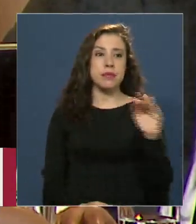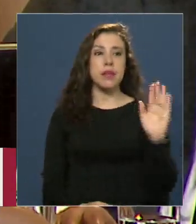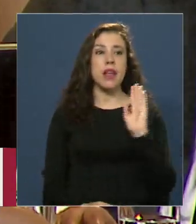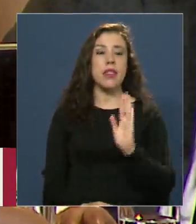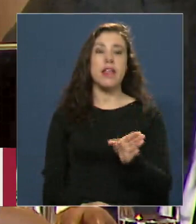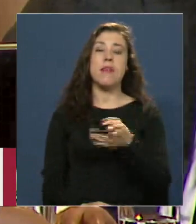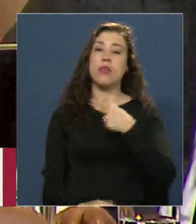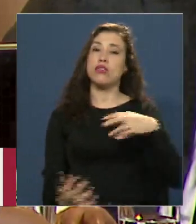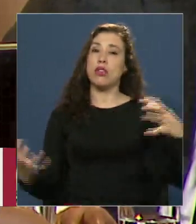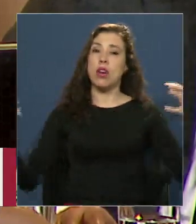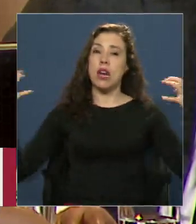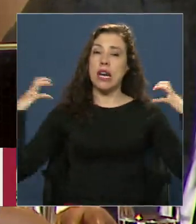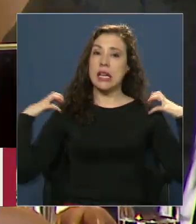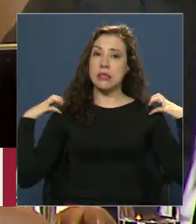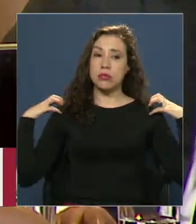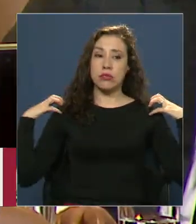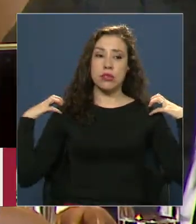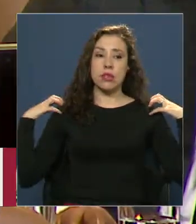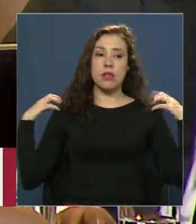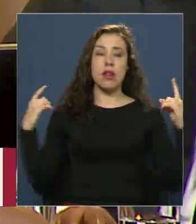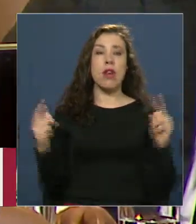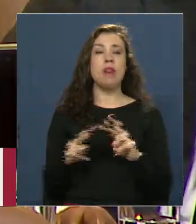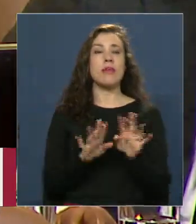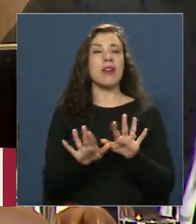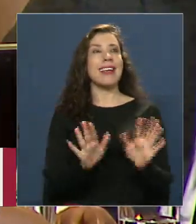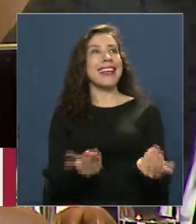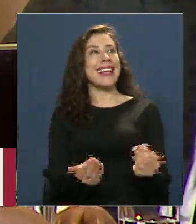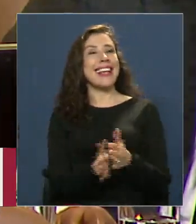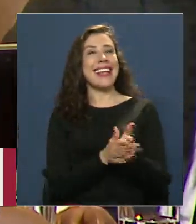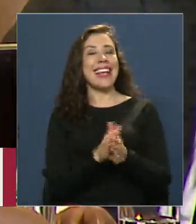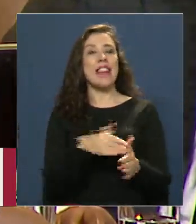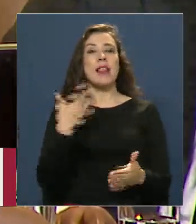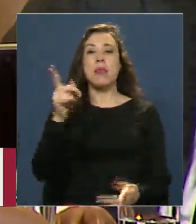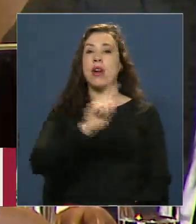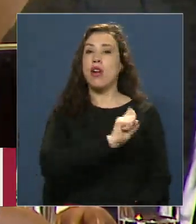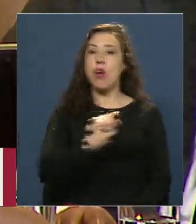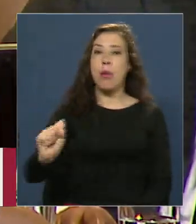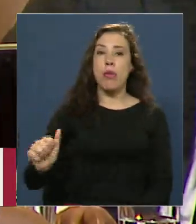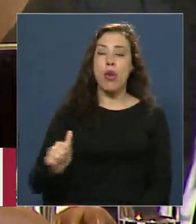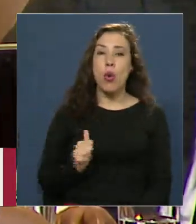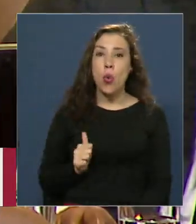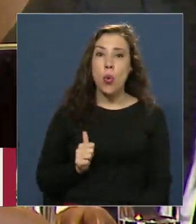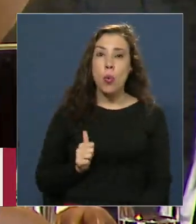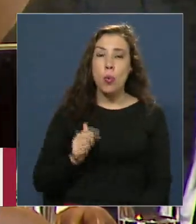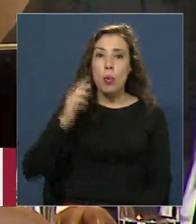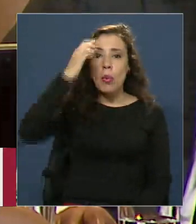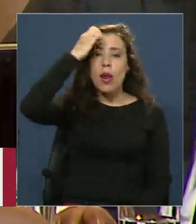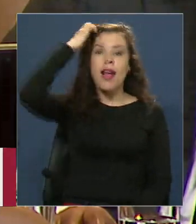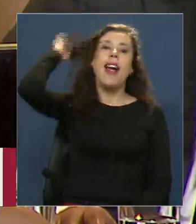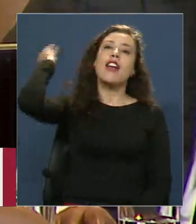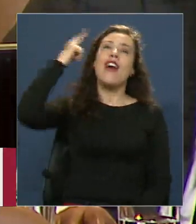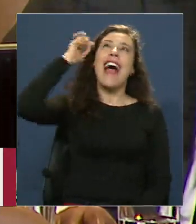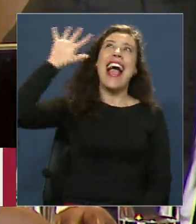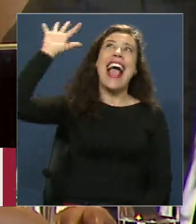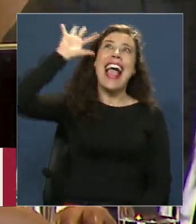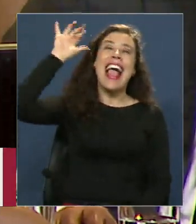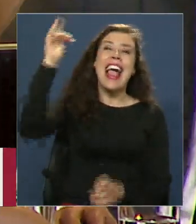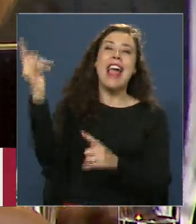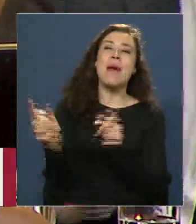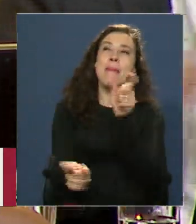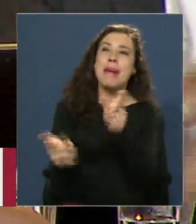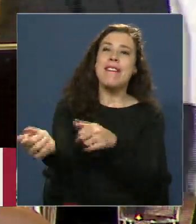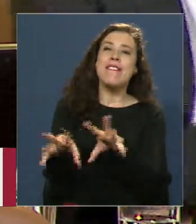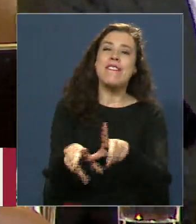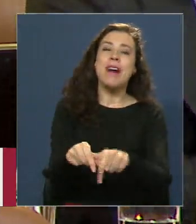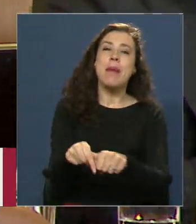Seamos responsables. No generemos expectativas que luego no podrán cumplirse. No ilusionemos a personas o familias